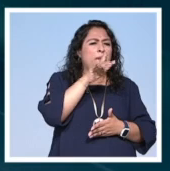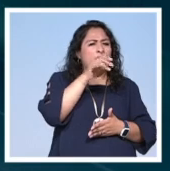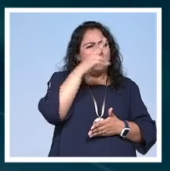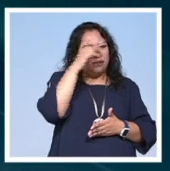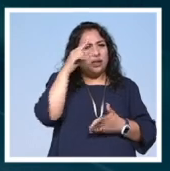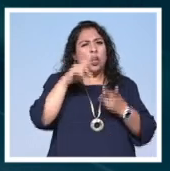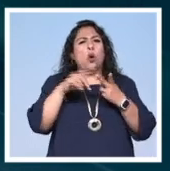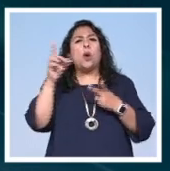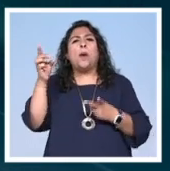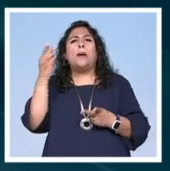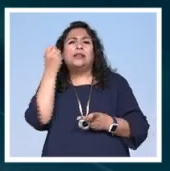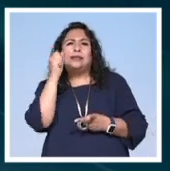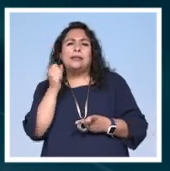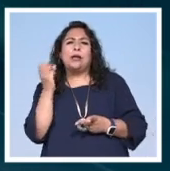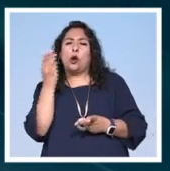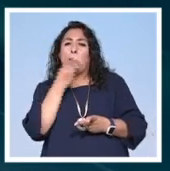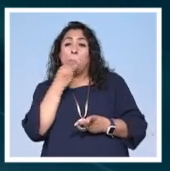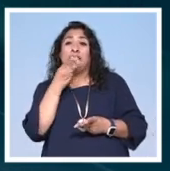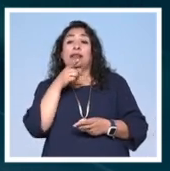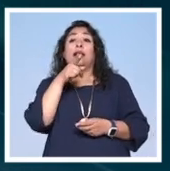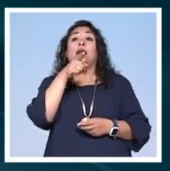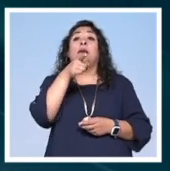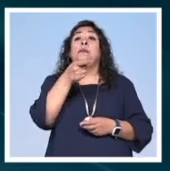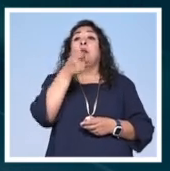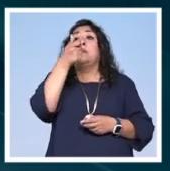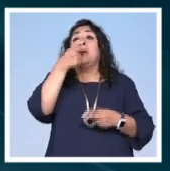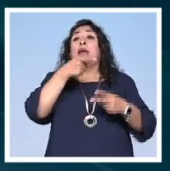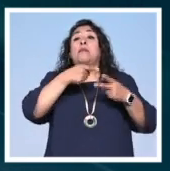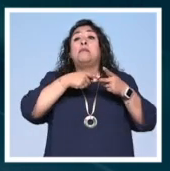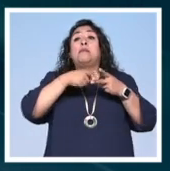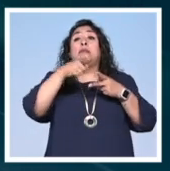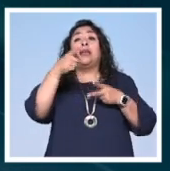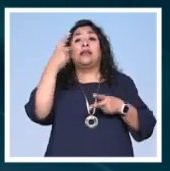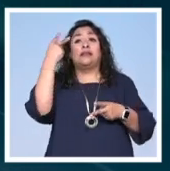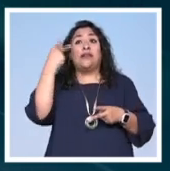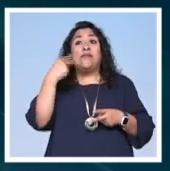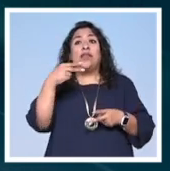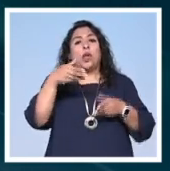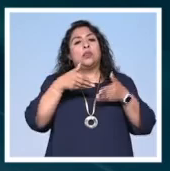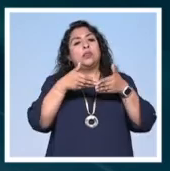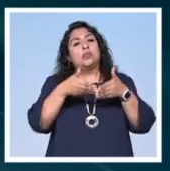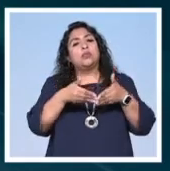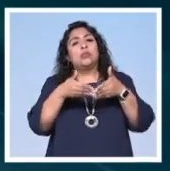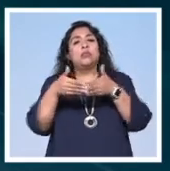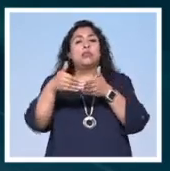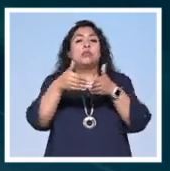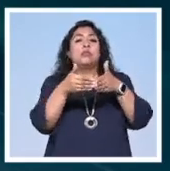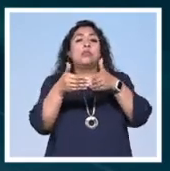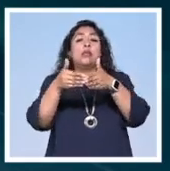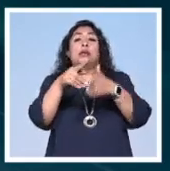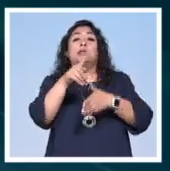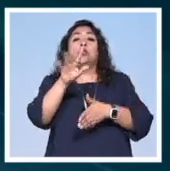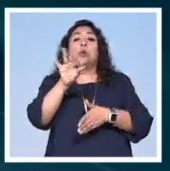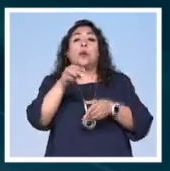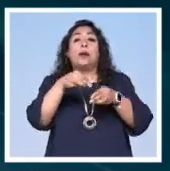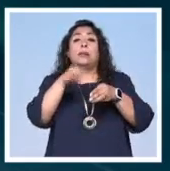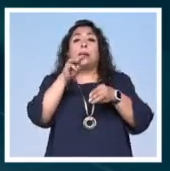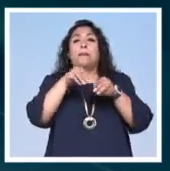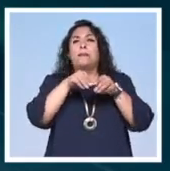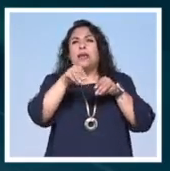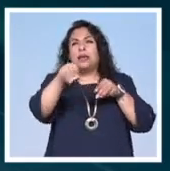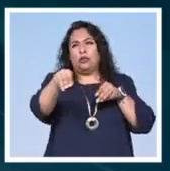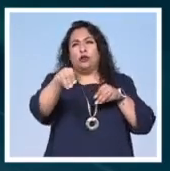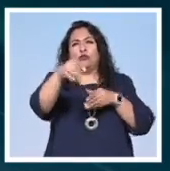de Mazatlán Sinaloa La primera Aventura comienza a partir del viaje marítimo Se recorren 140 Met para llegar al